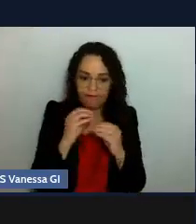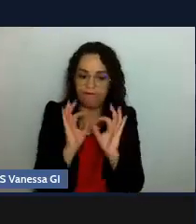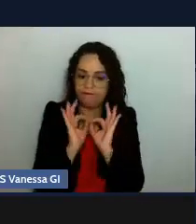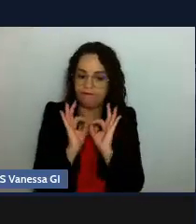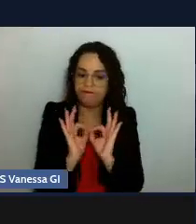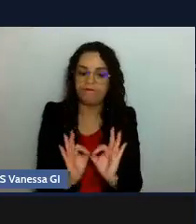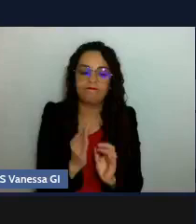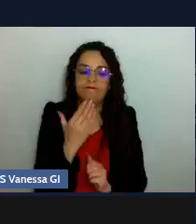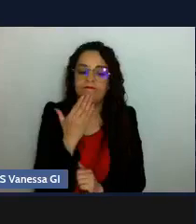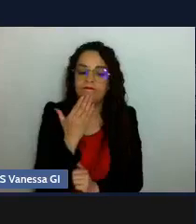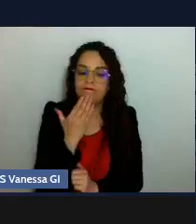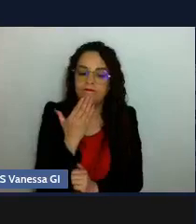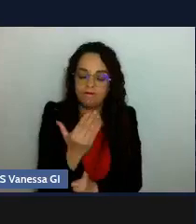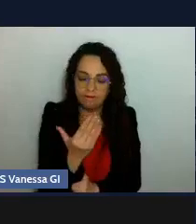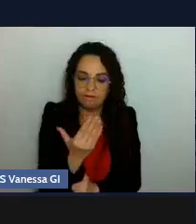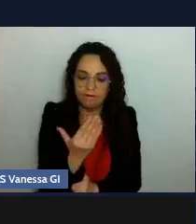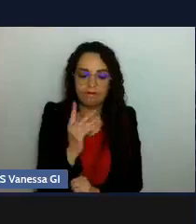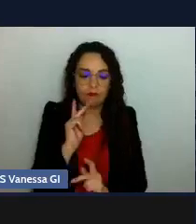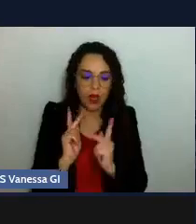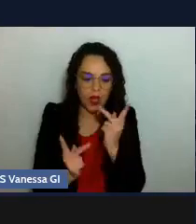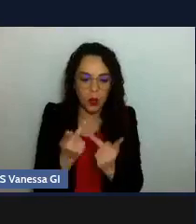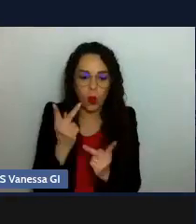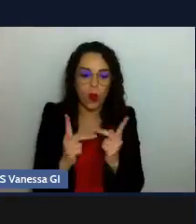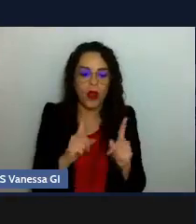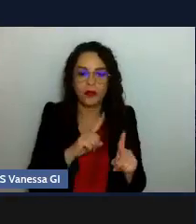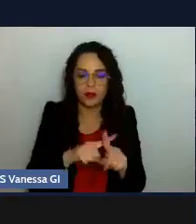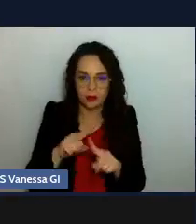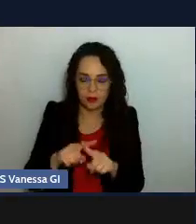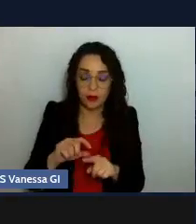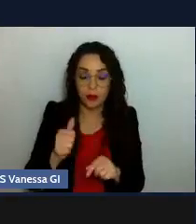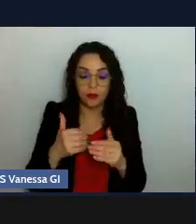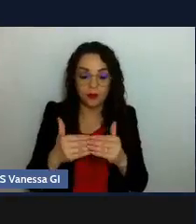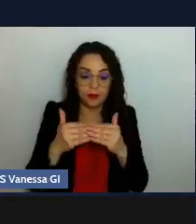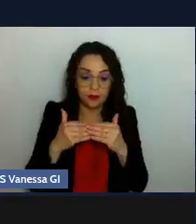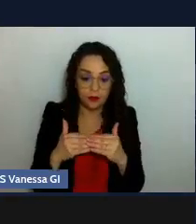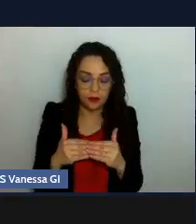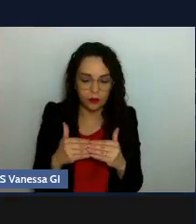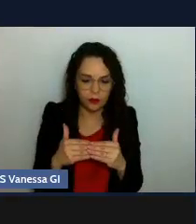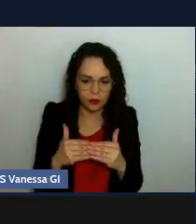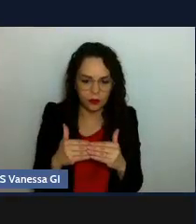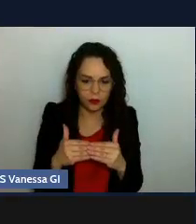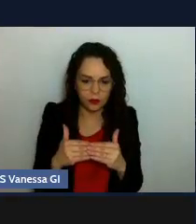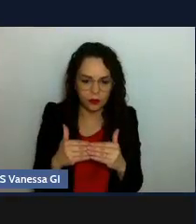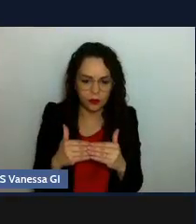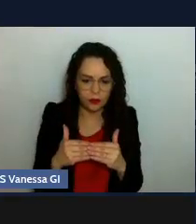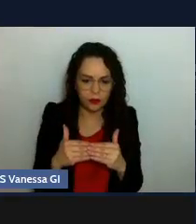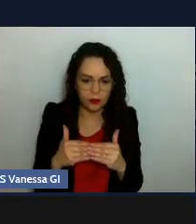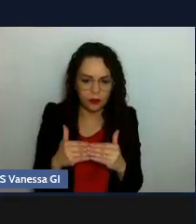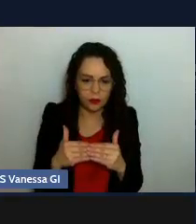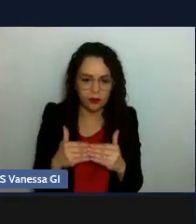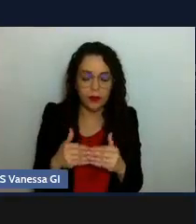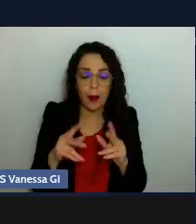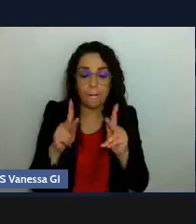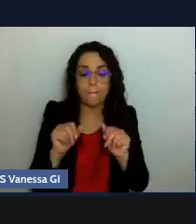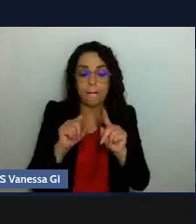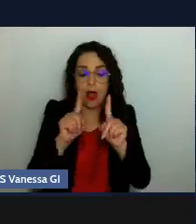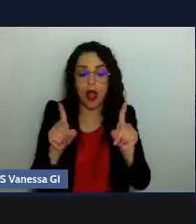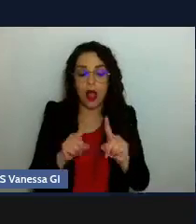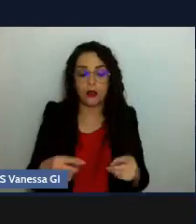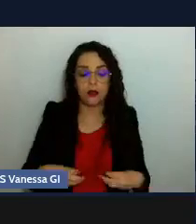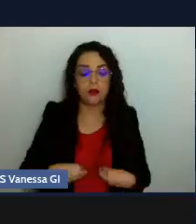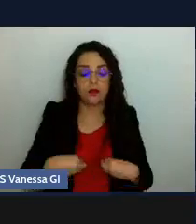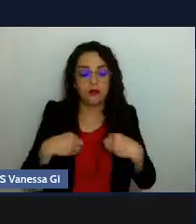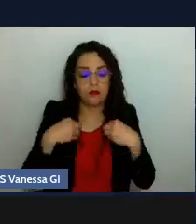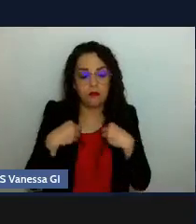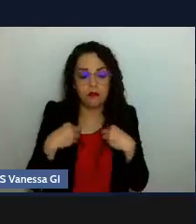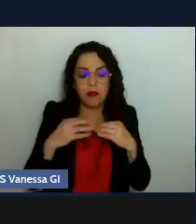el acceso a la educación. Tenemos también incluso a un ambiente de paz, donde no haya conflictos,